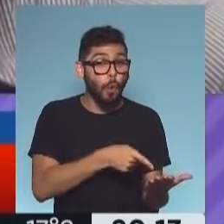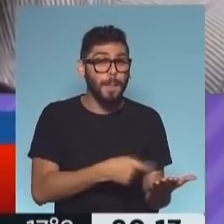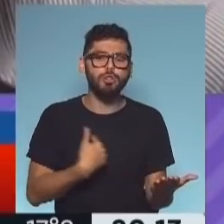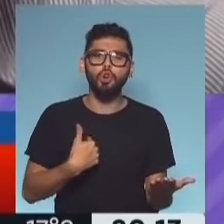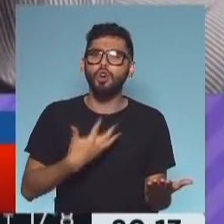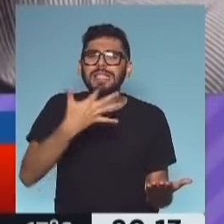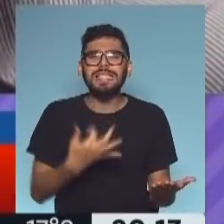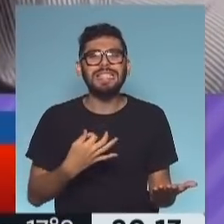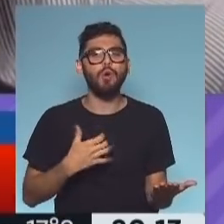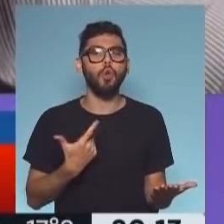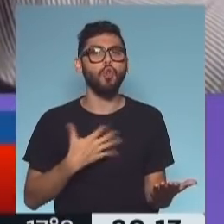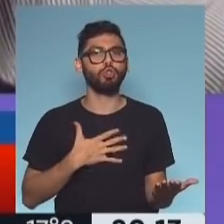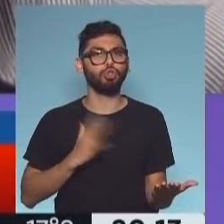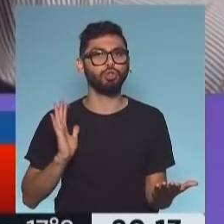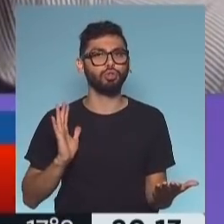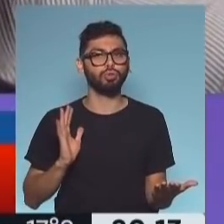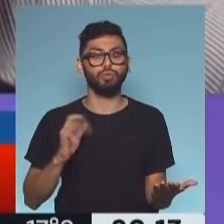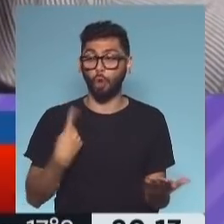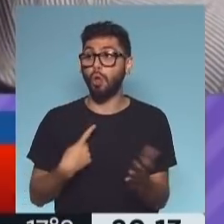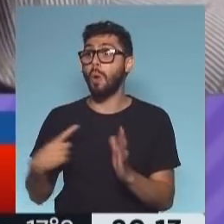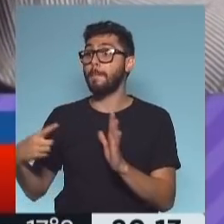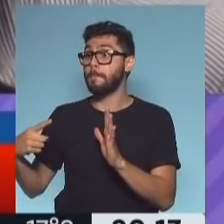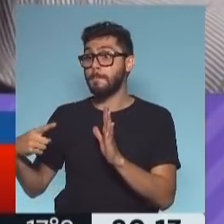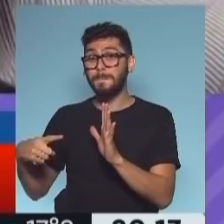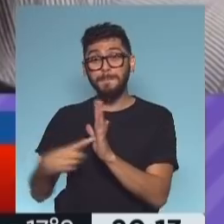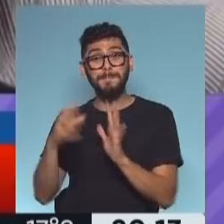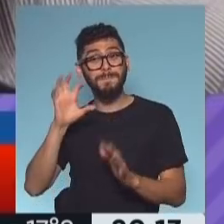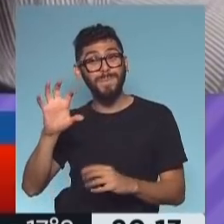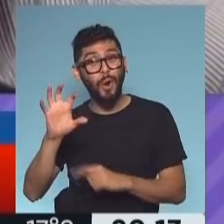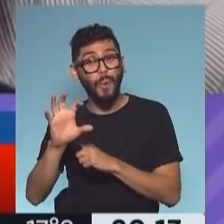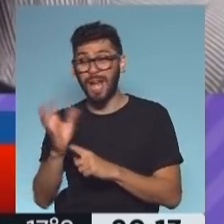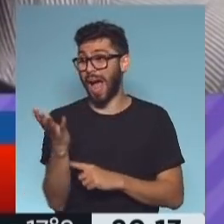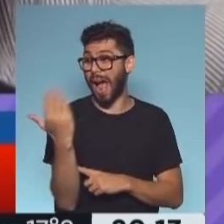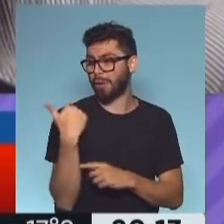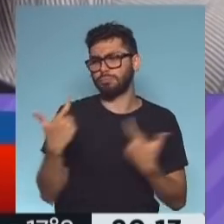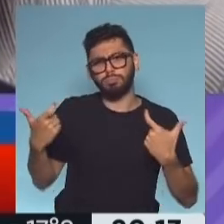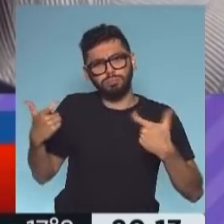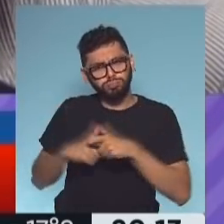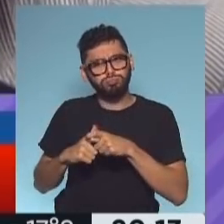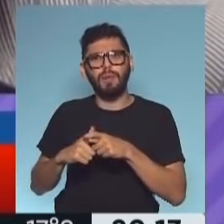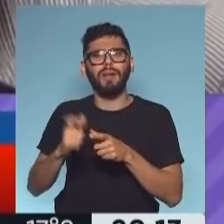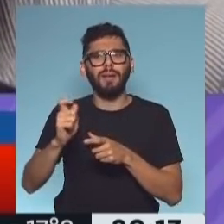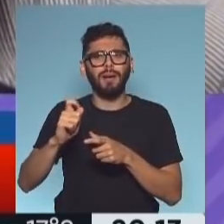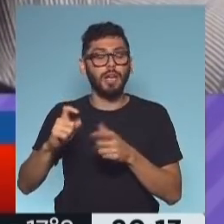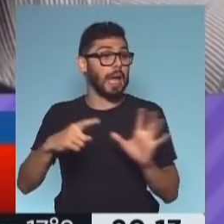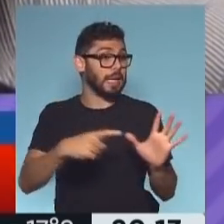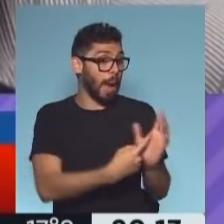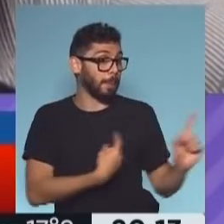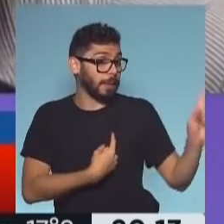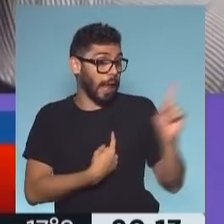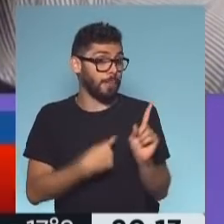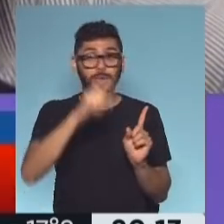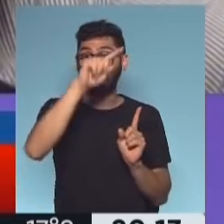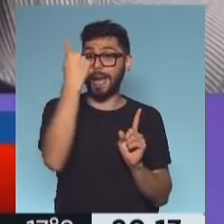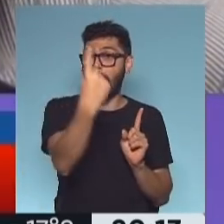de esa información. Nosotros en la provincia lo hemos planteado en una mesa que se realizó en el día de ayer, conjunta entre la Ciudad de Buenos Aires, Nación y